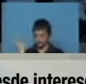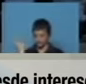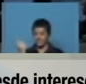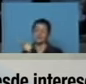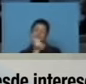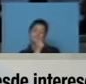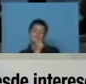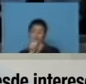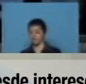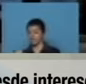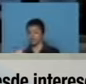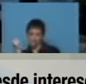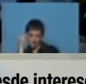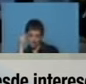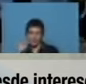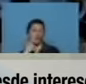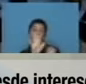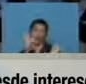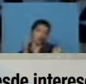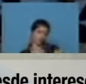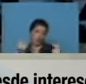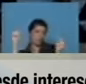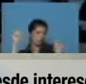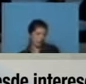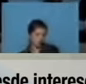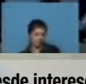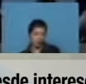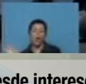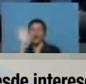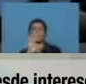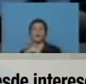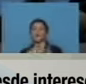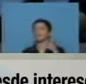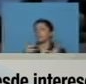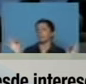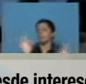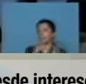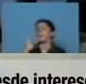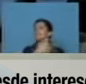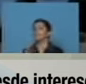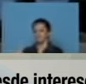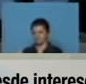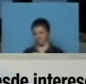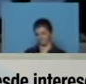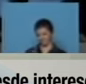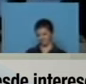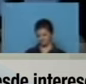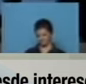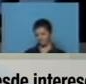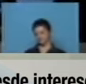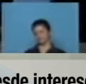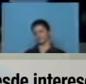fueran coherentes, deberían decir no, déjenos perder plata o déjenos bajar los equipos, déjenos echar gente. Bueno, señores,